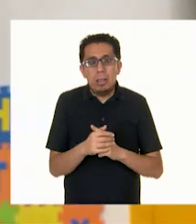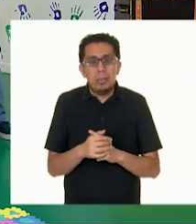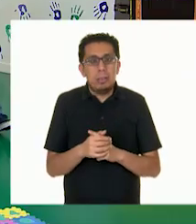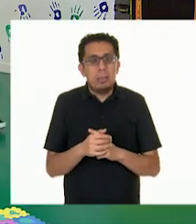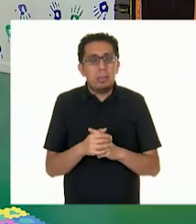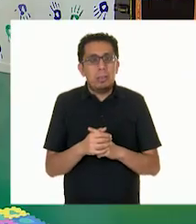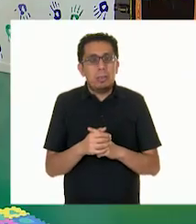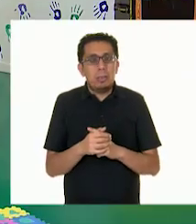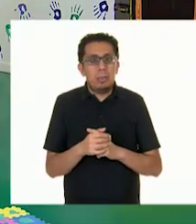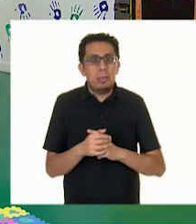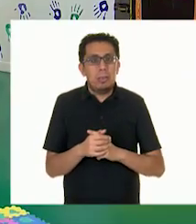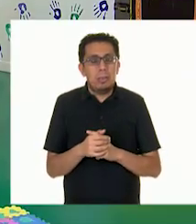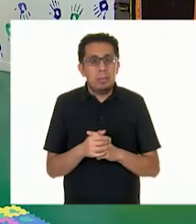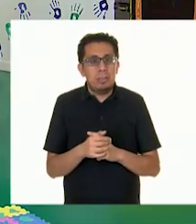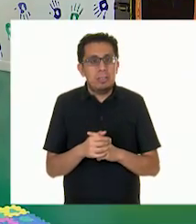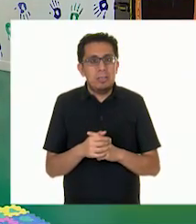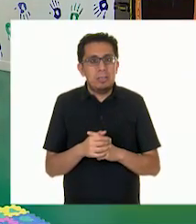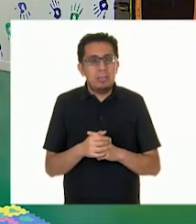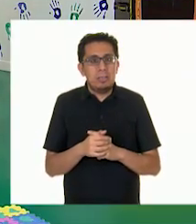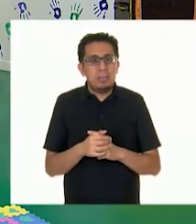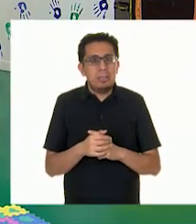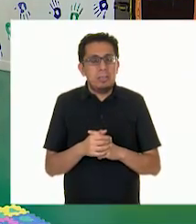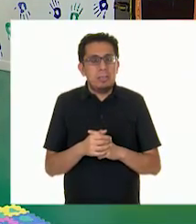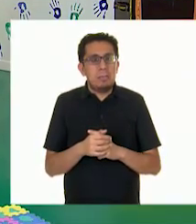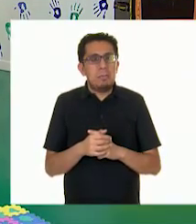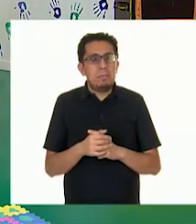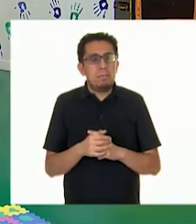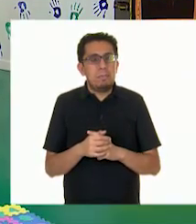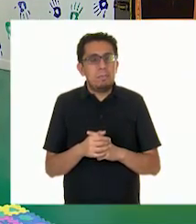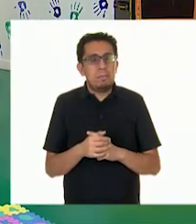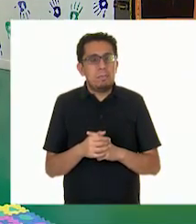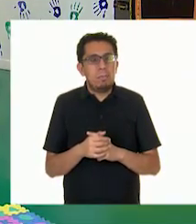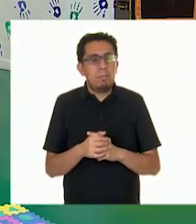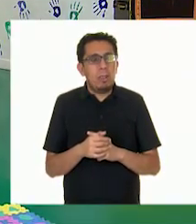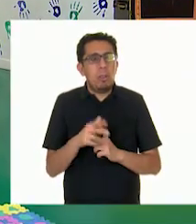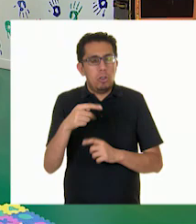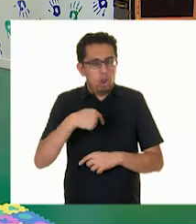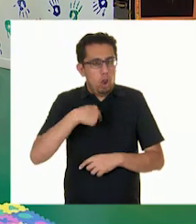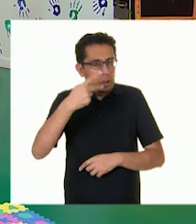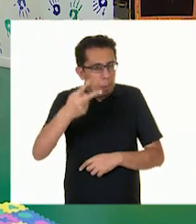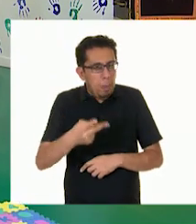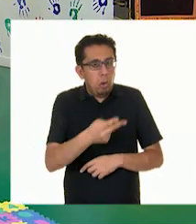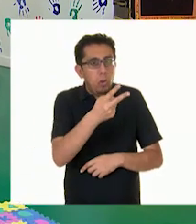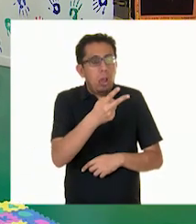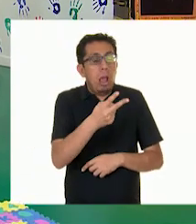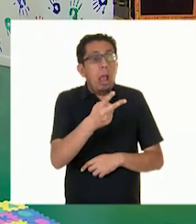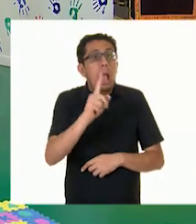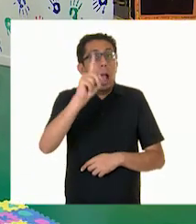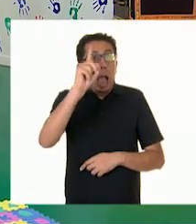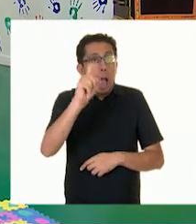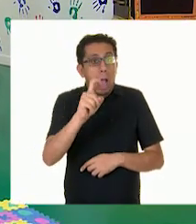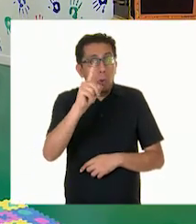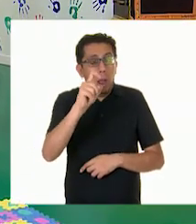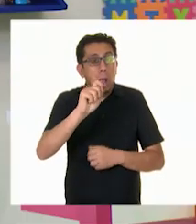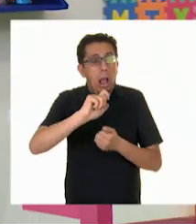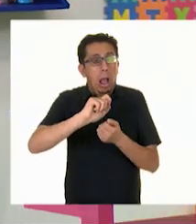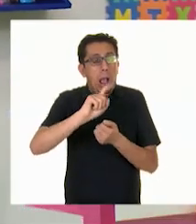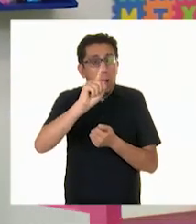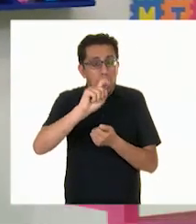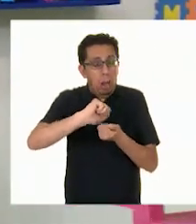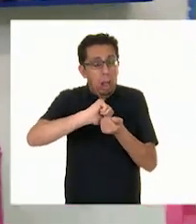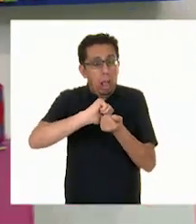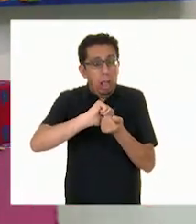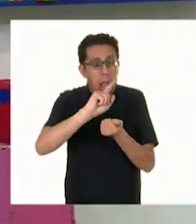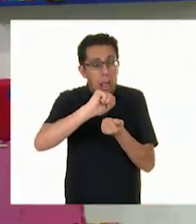Y la pregunta es, Ajá. ¿cuál es la temperatura a la que hierve el agua? ¿Cuál